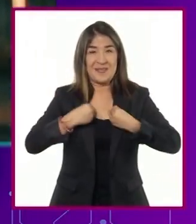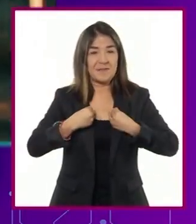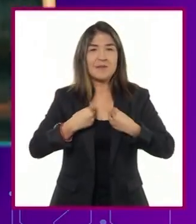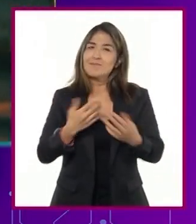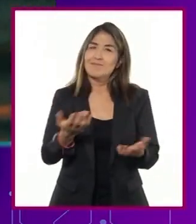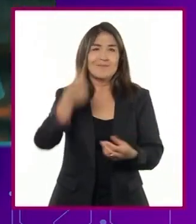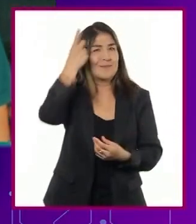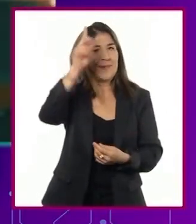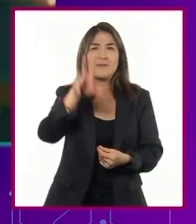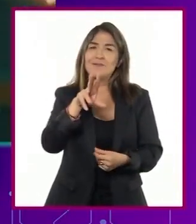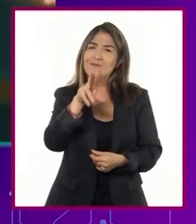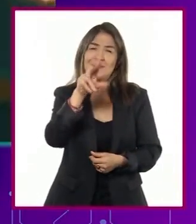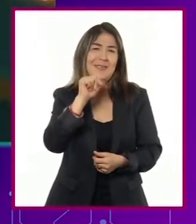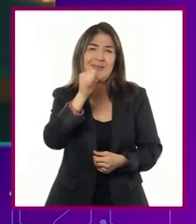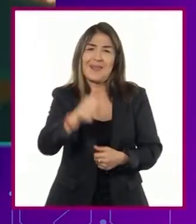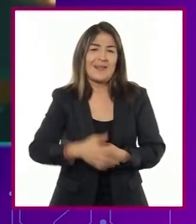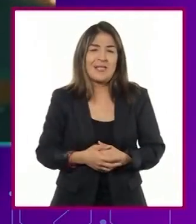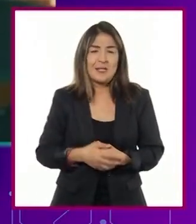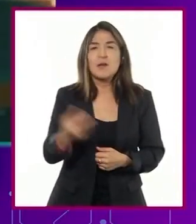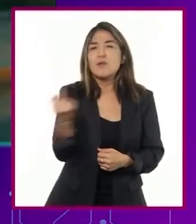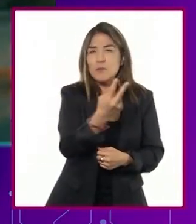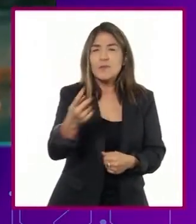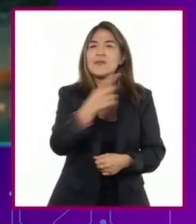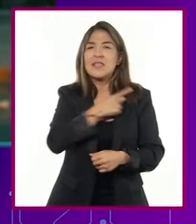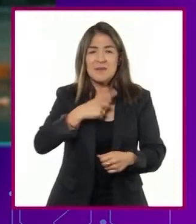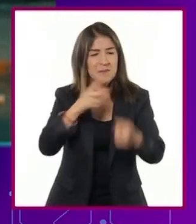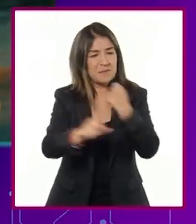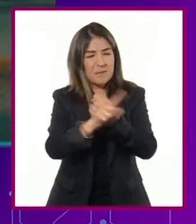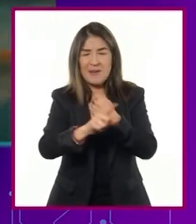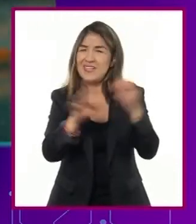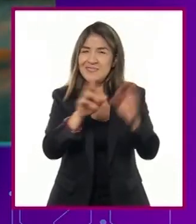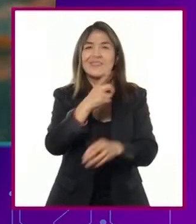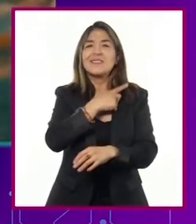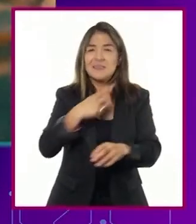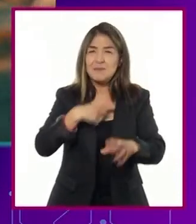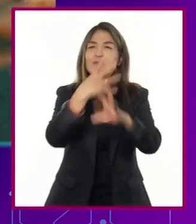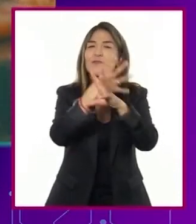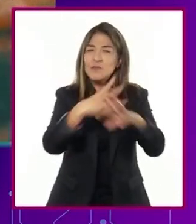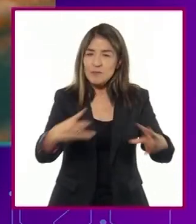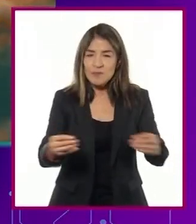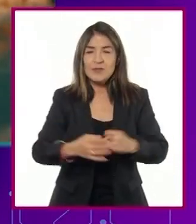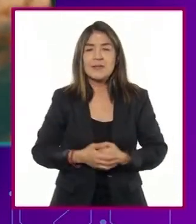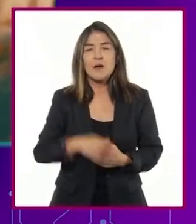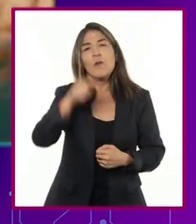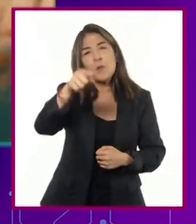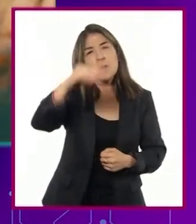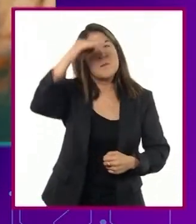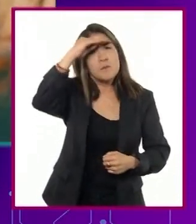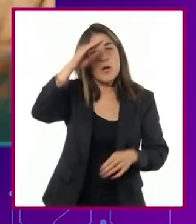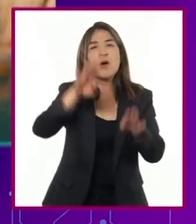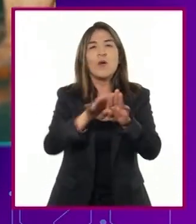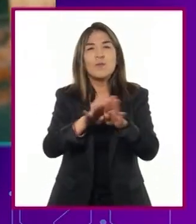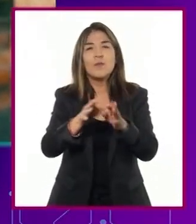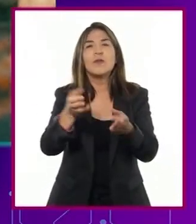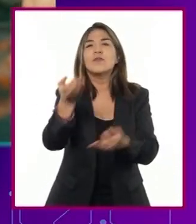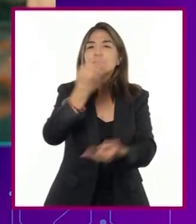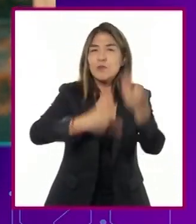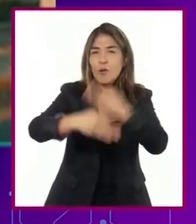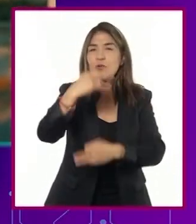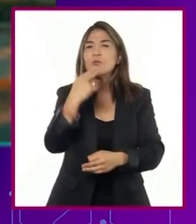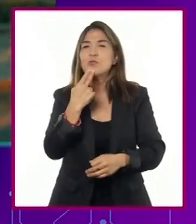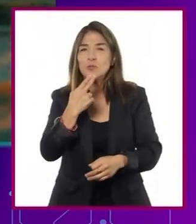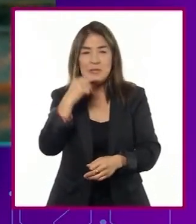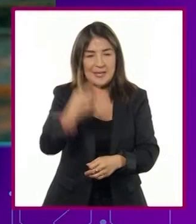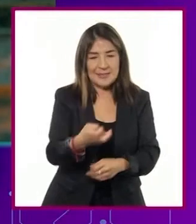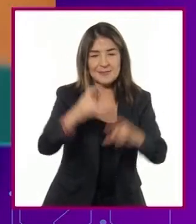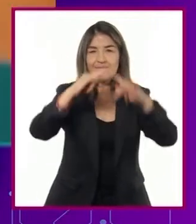No pueden seguir así. Tienen que resolverlo. ¿No han pensado en alguna forma en que todos puedan utilizar la cancha de manera